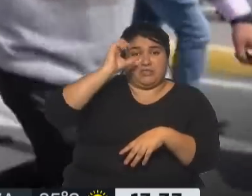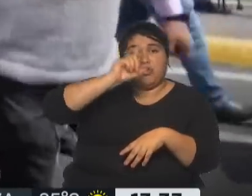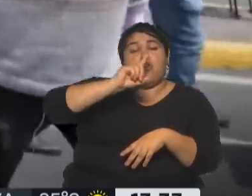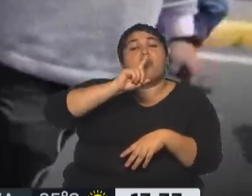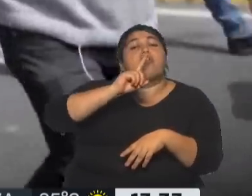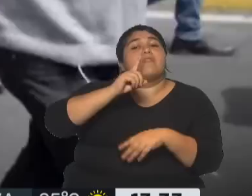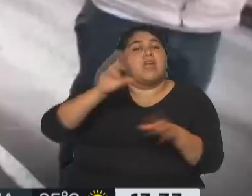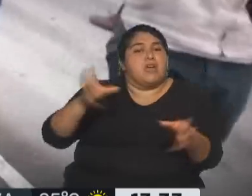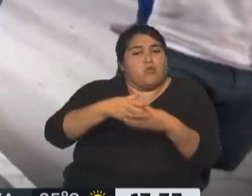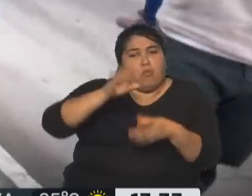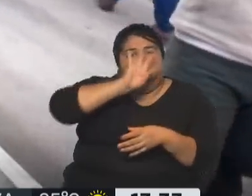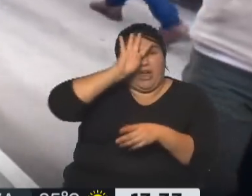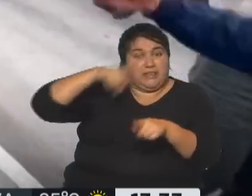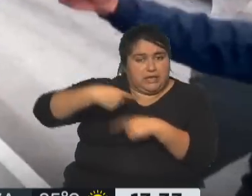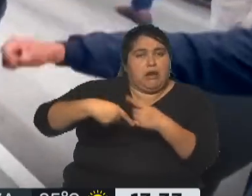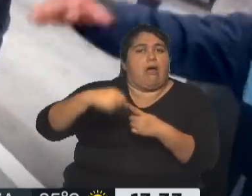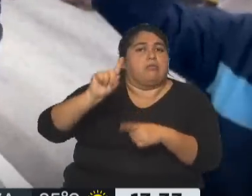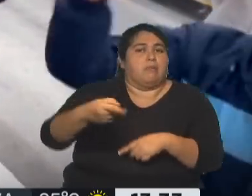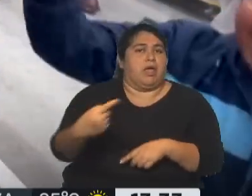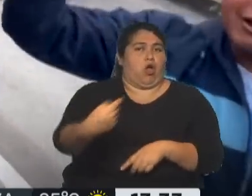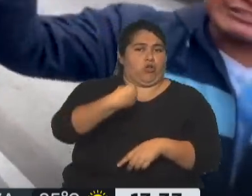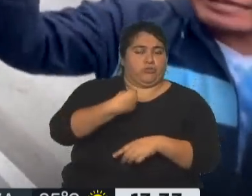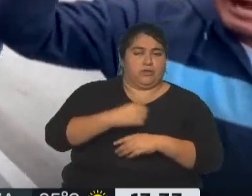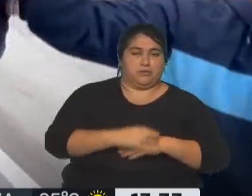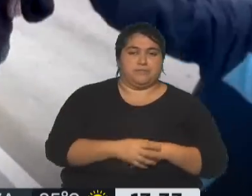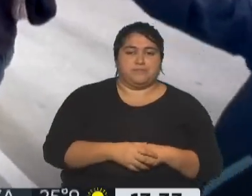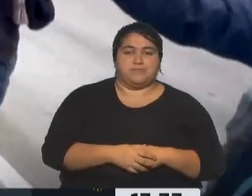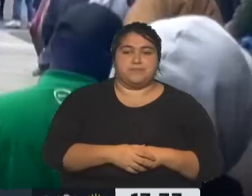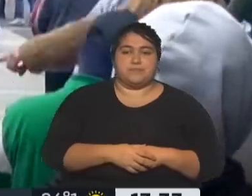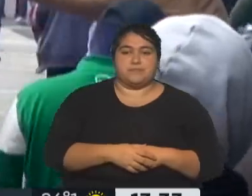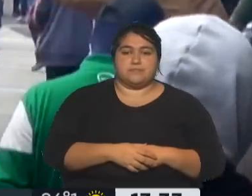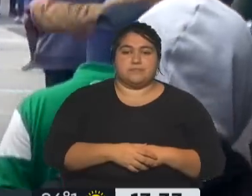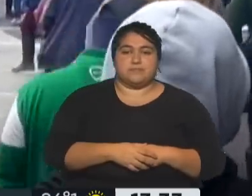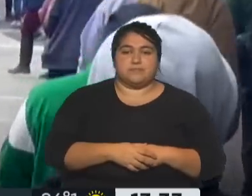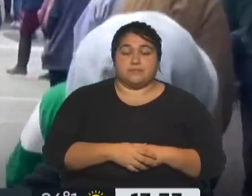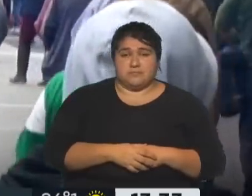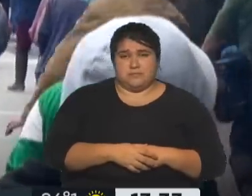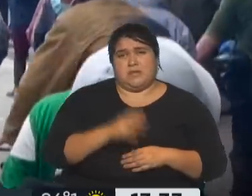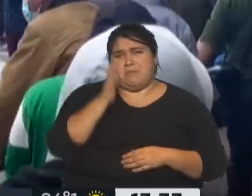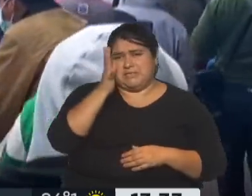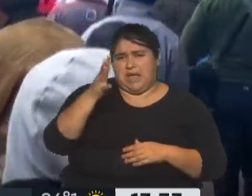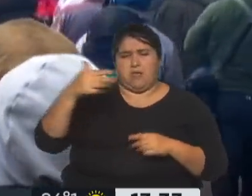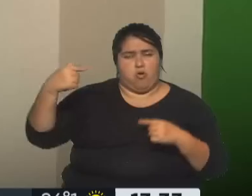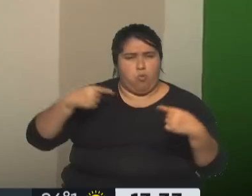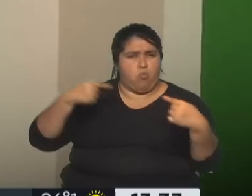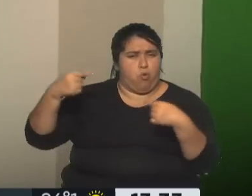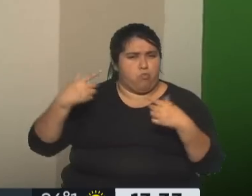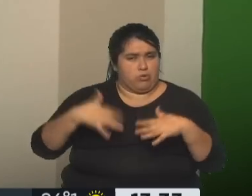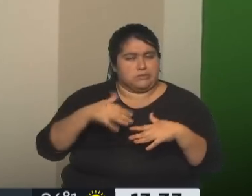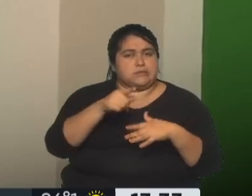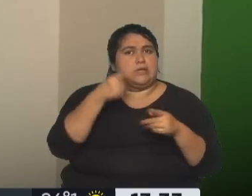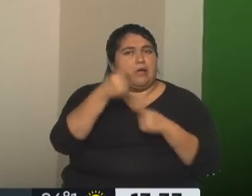Nacionalidades Indígenas. ¡Lasso asesino! ¡El pueblo está en camino! Demasiados frentes para un